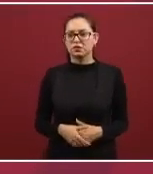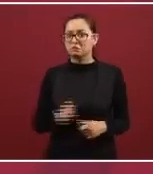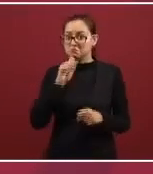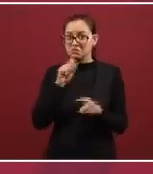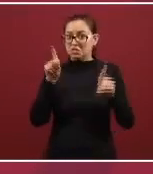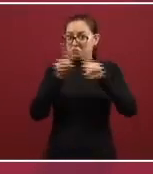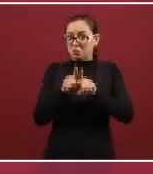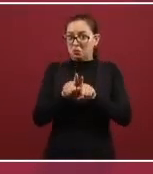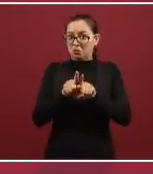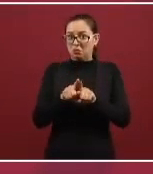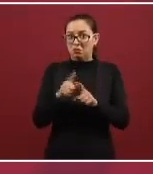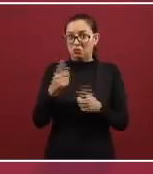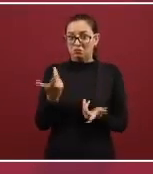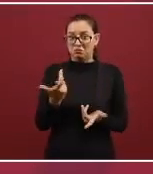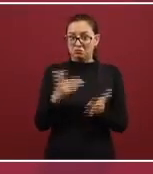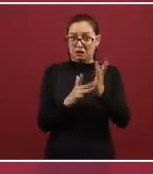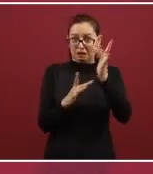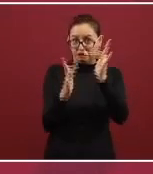anticristiano.